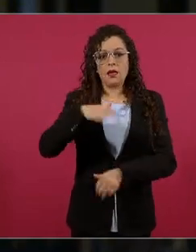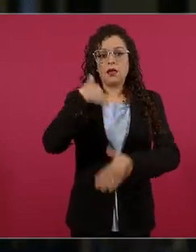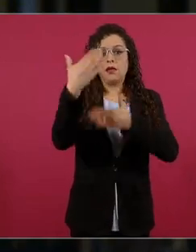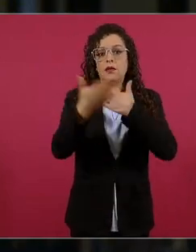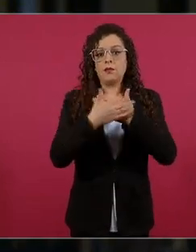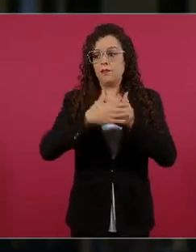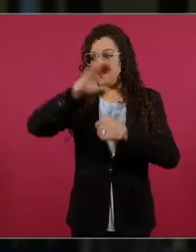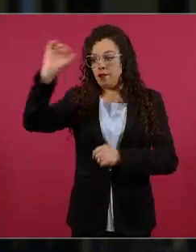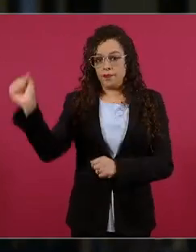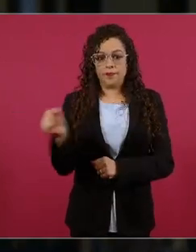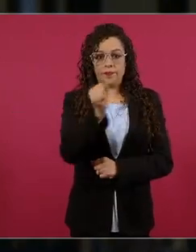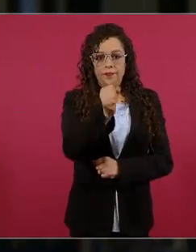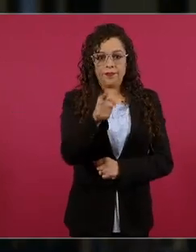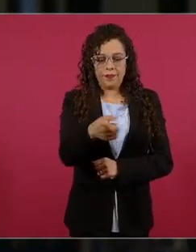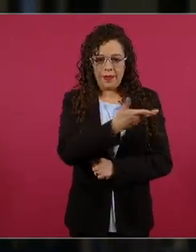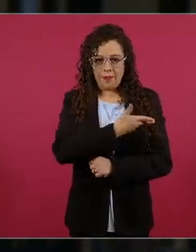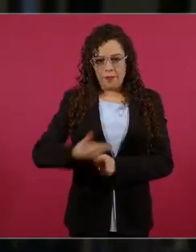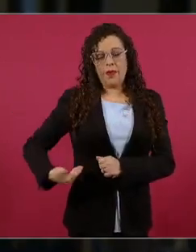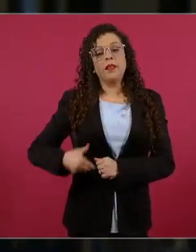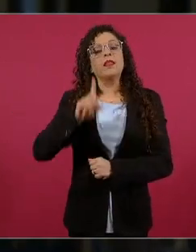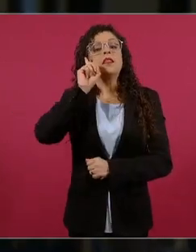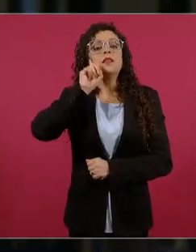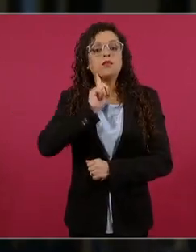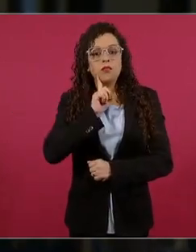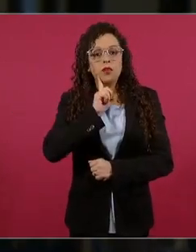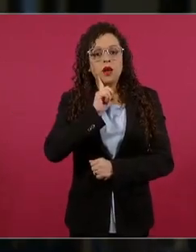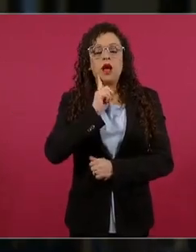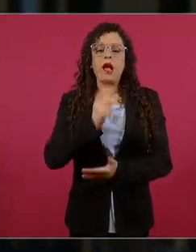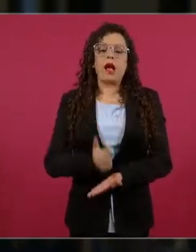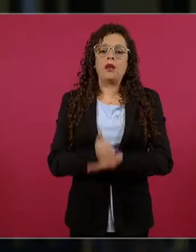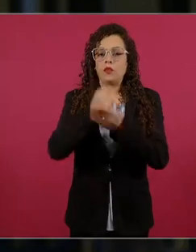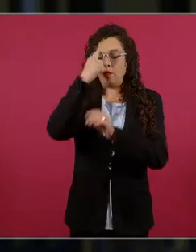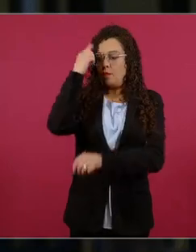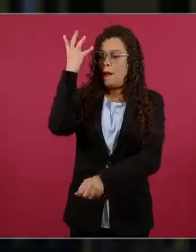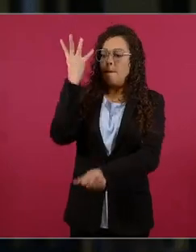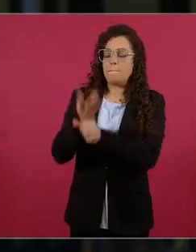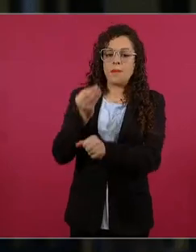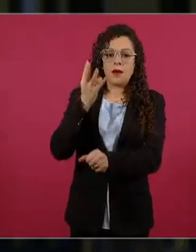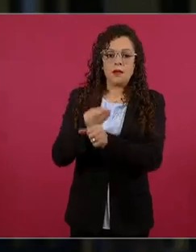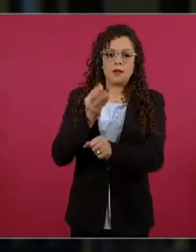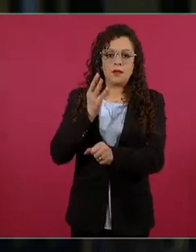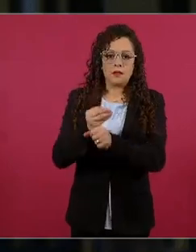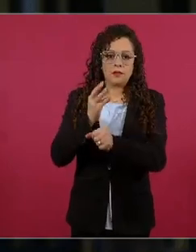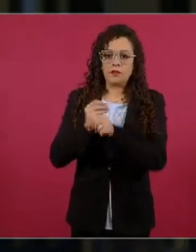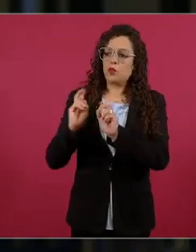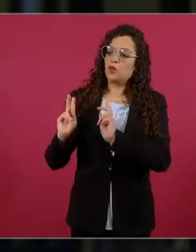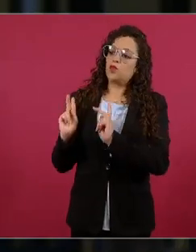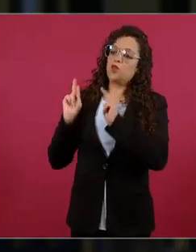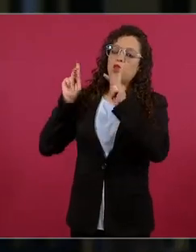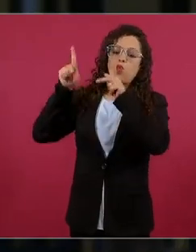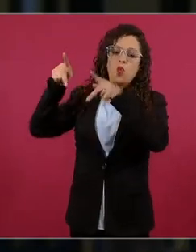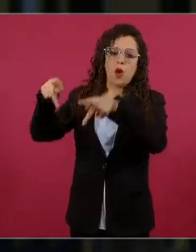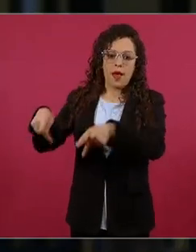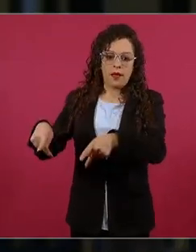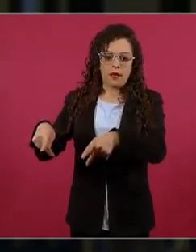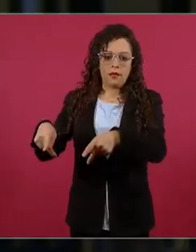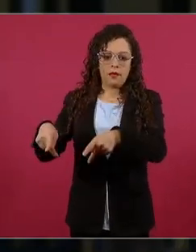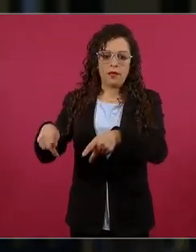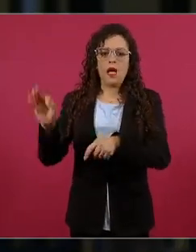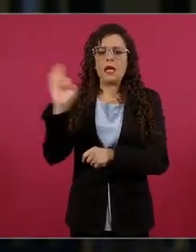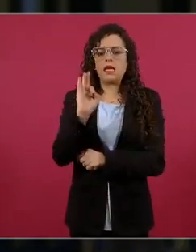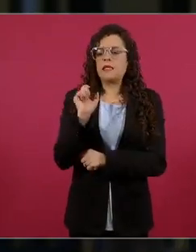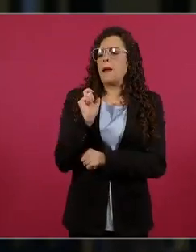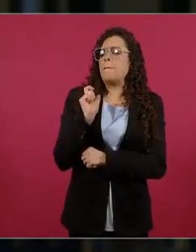la construcción de un puente y ellos puedan atravesarlo sin ningún problema, quizá pagando algo representativo,